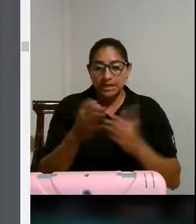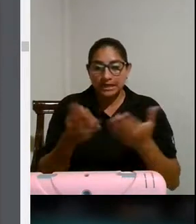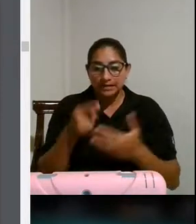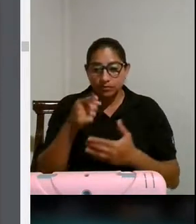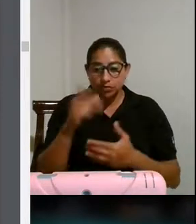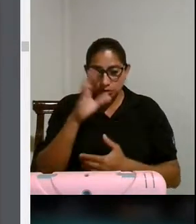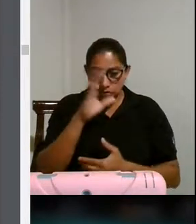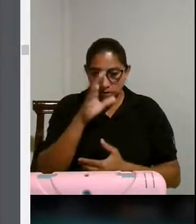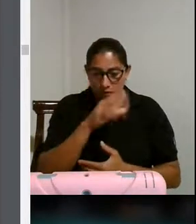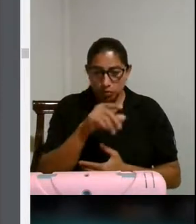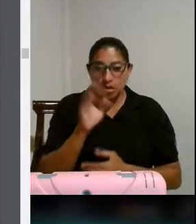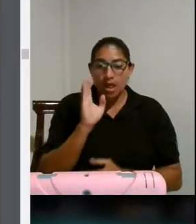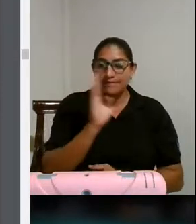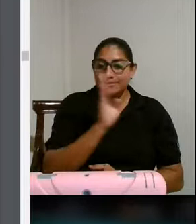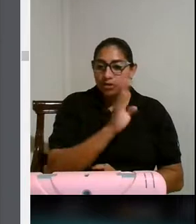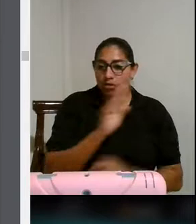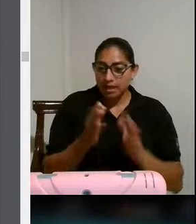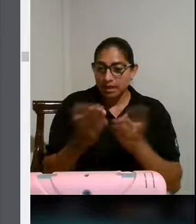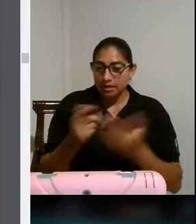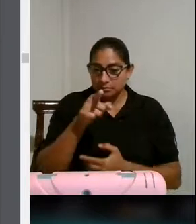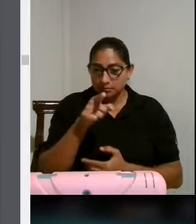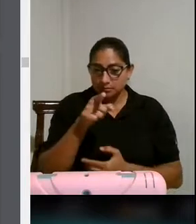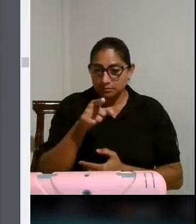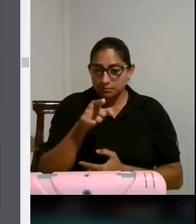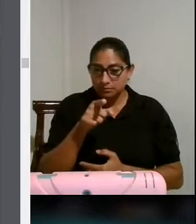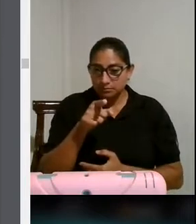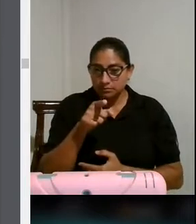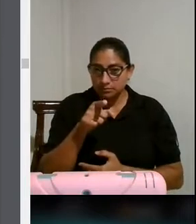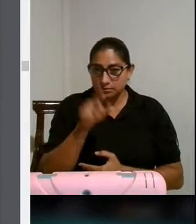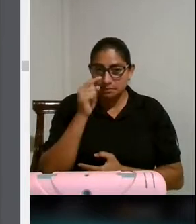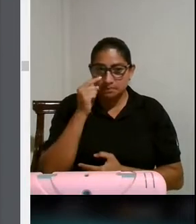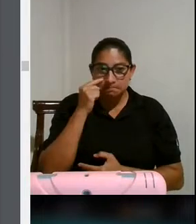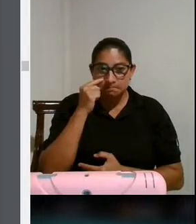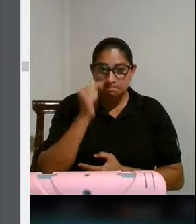3, raíces. En todos los ejercicios que hemos pasado por acá,